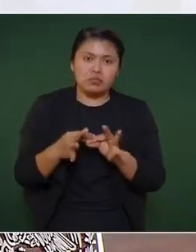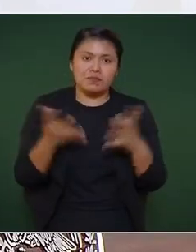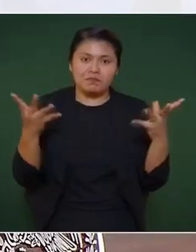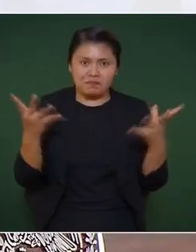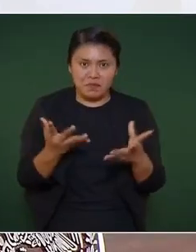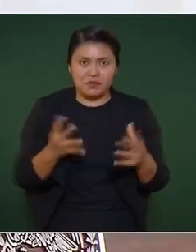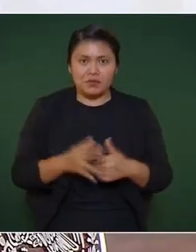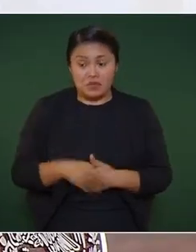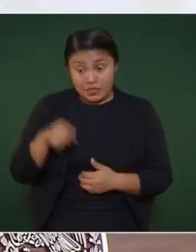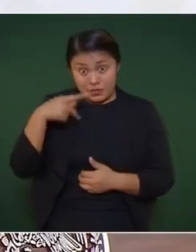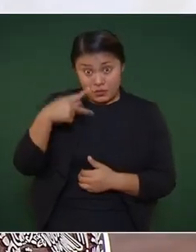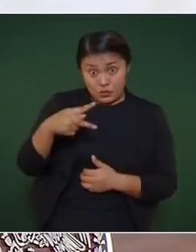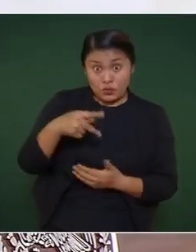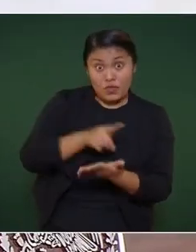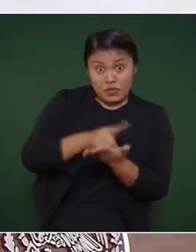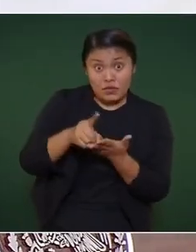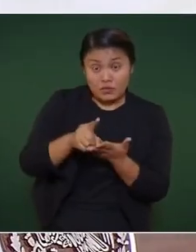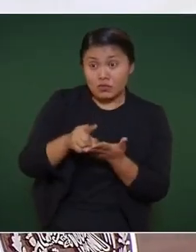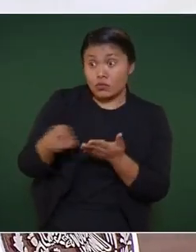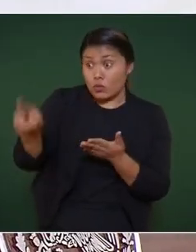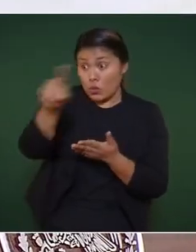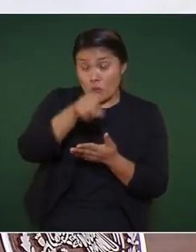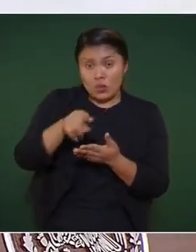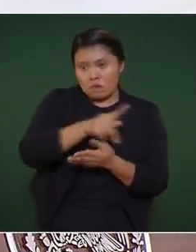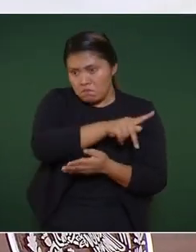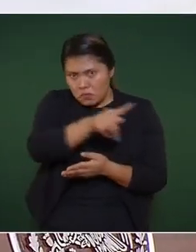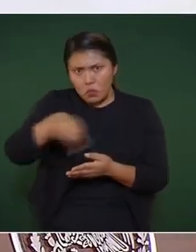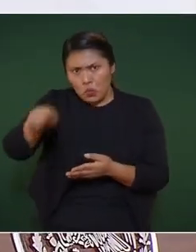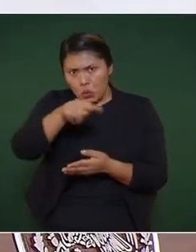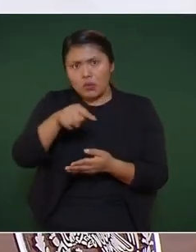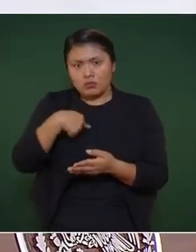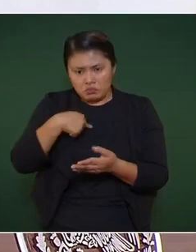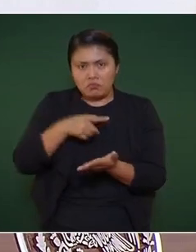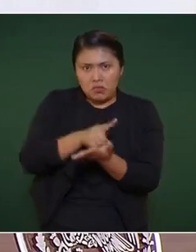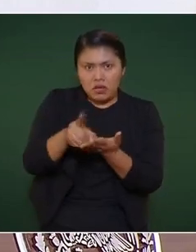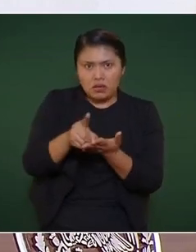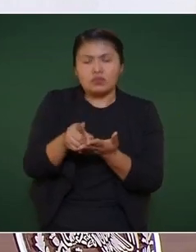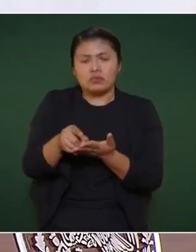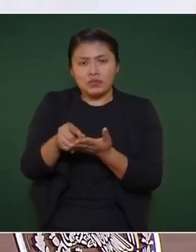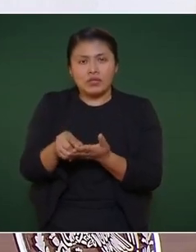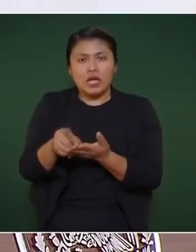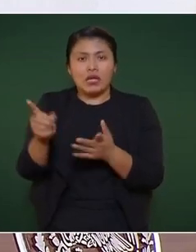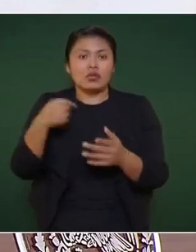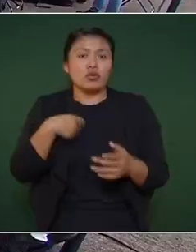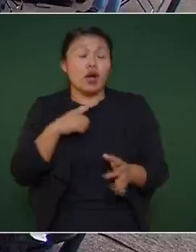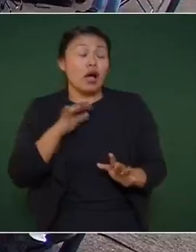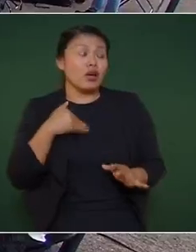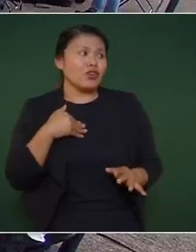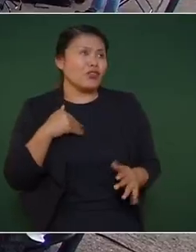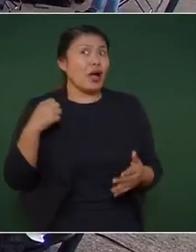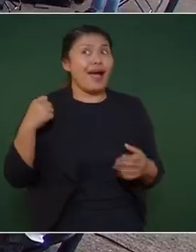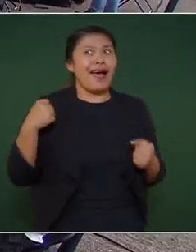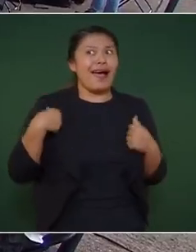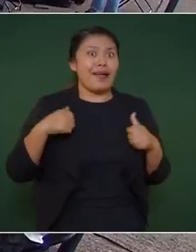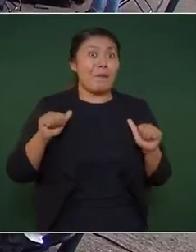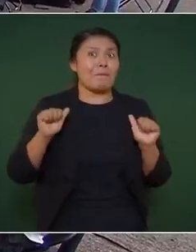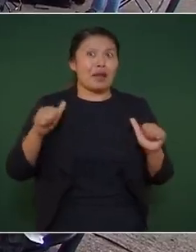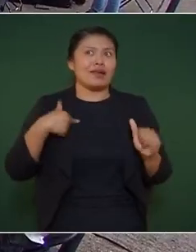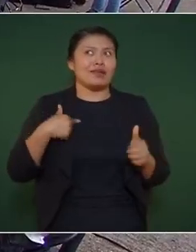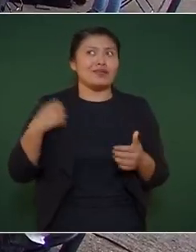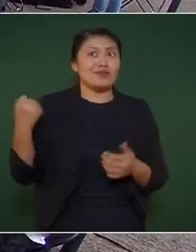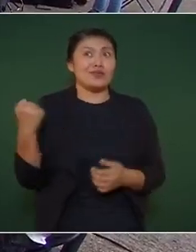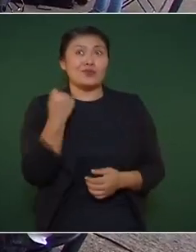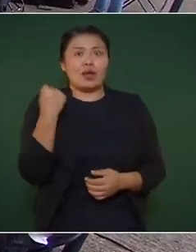este derecho que tiene el pueblo, porque no es un privilegio, es un derecho el que cuando uno